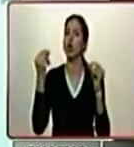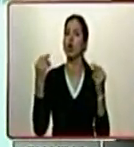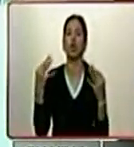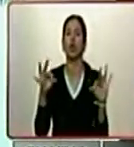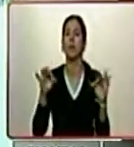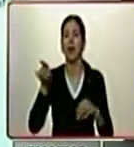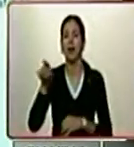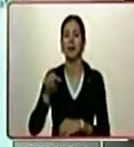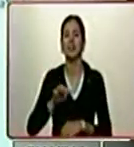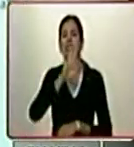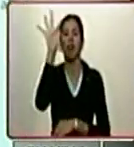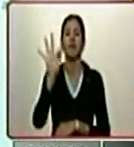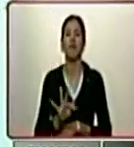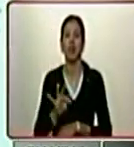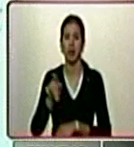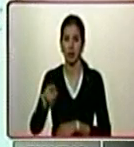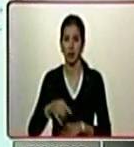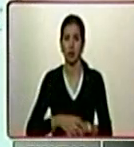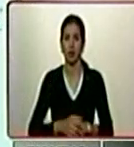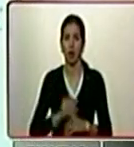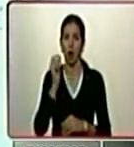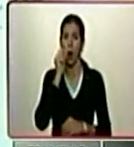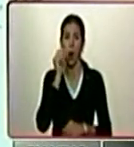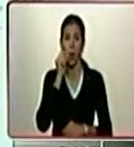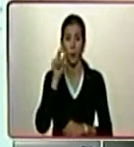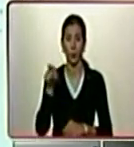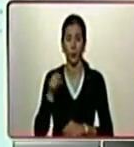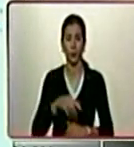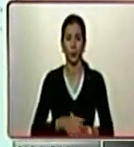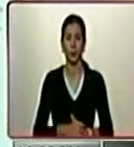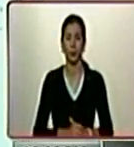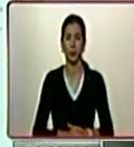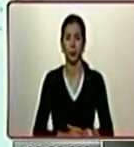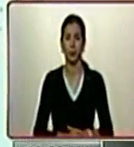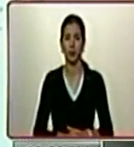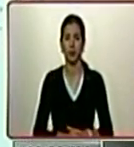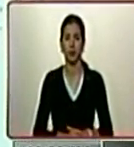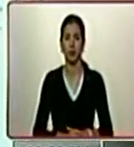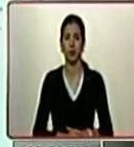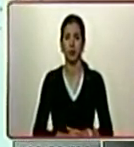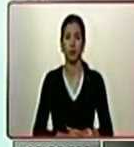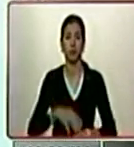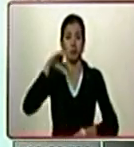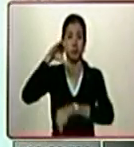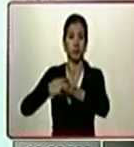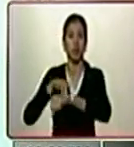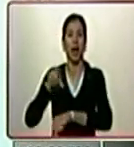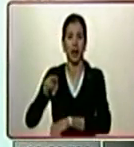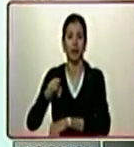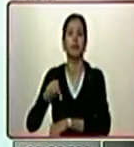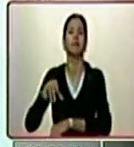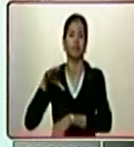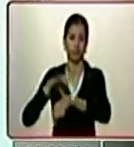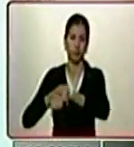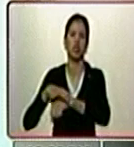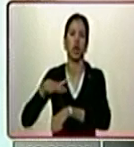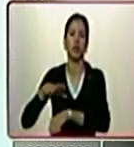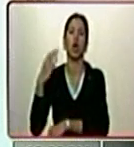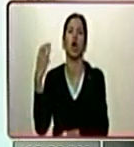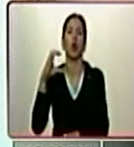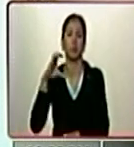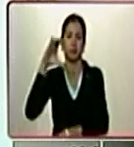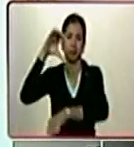Félix. Este ciudadano ha sido ubicado en la población de Colombia y